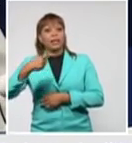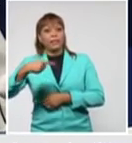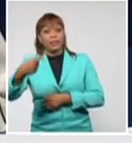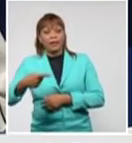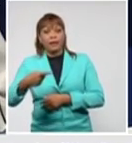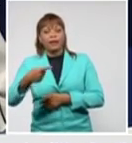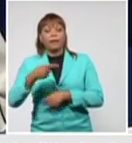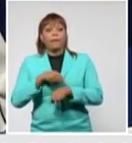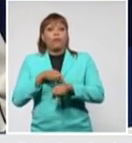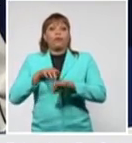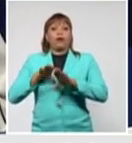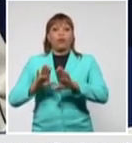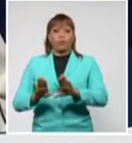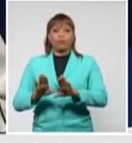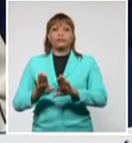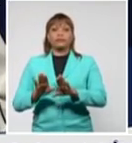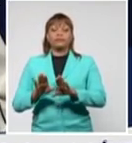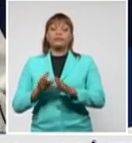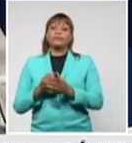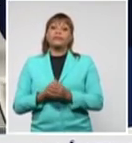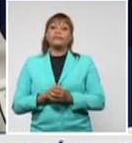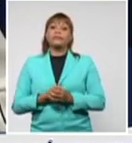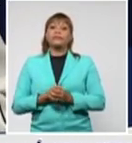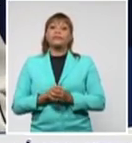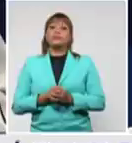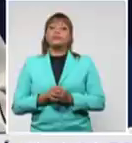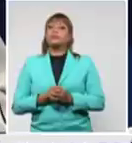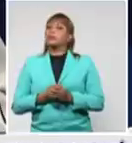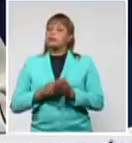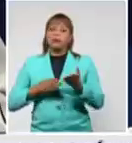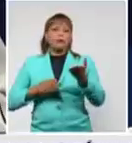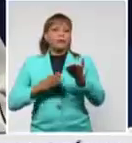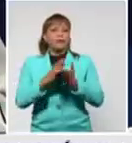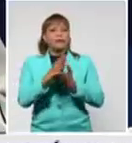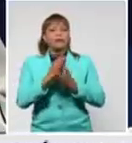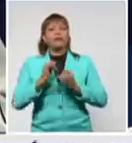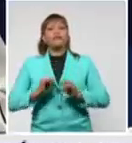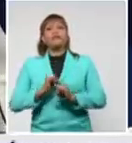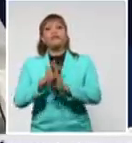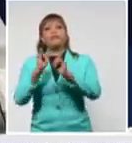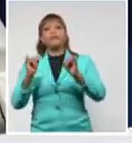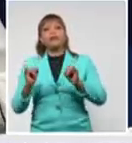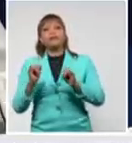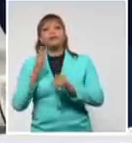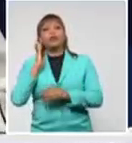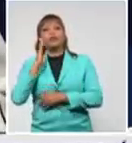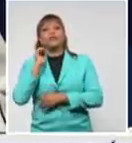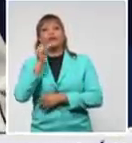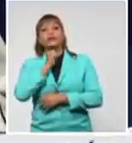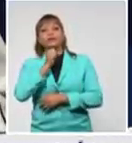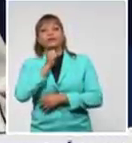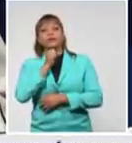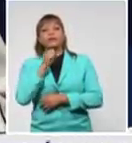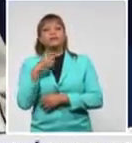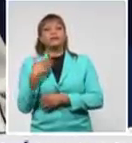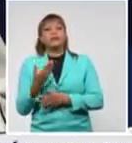momento. De todas formas, se va a mantener una conferencia nuestra.